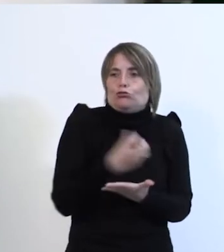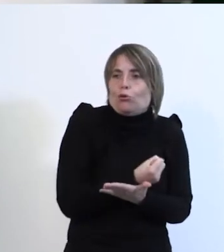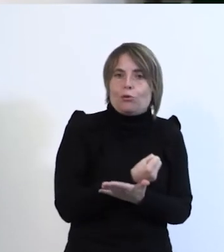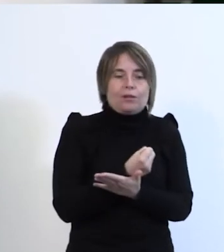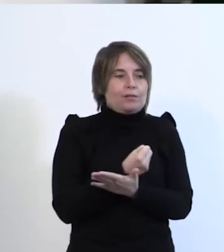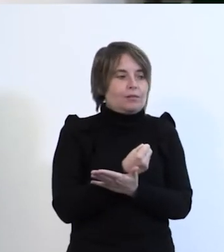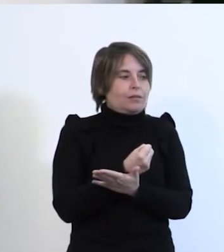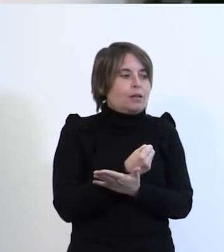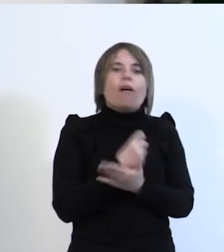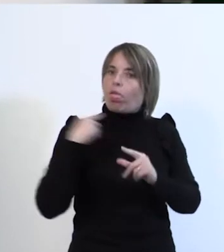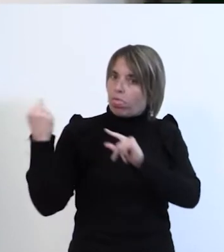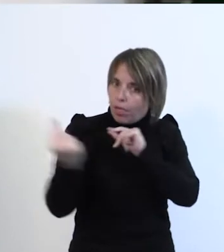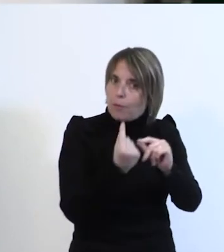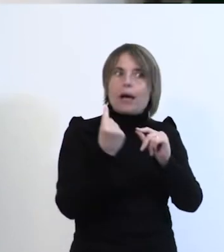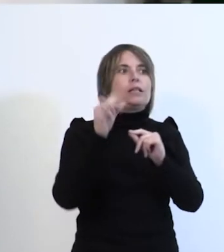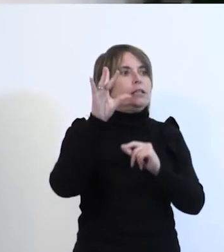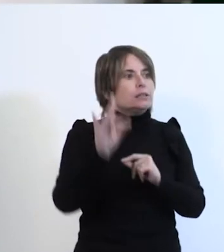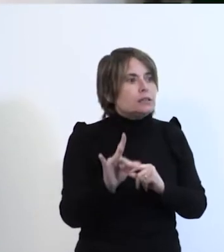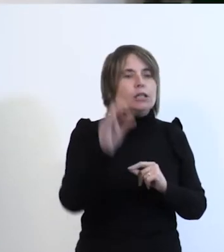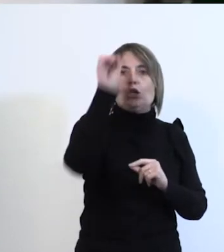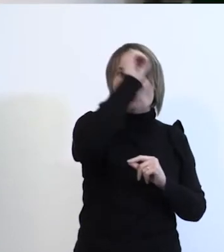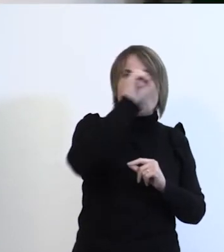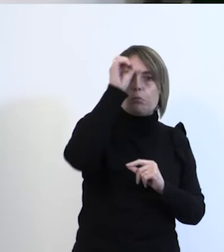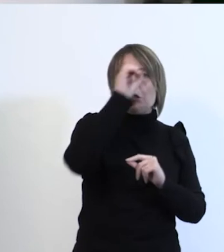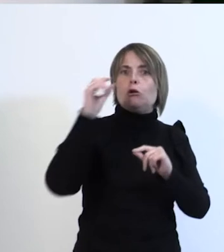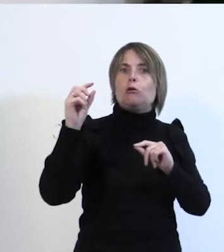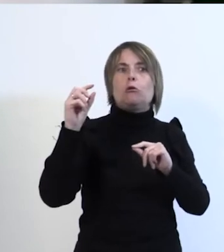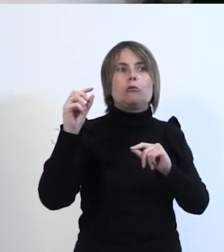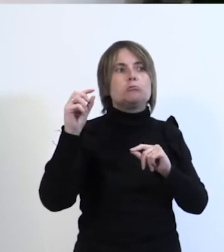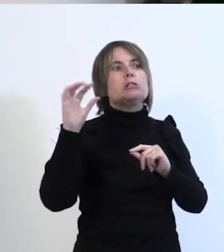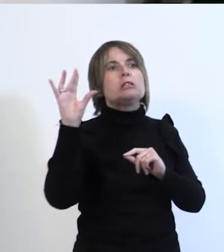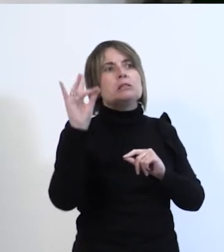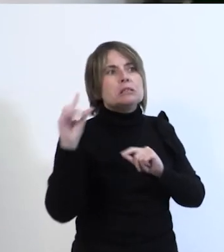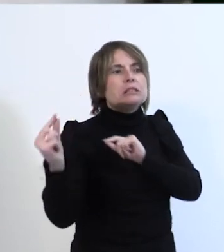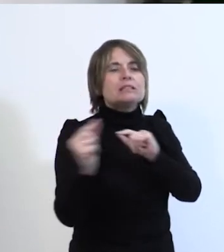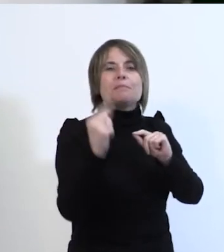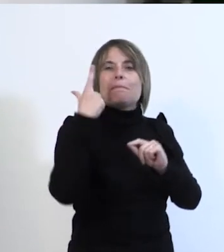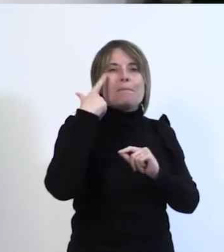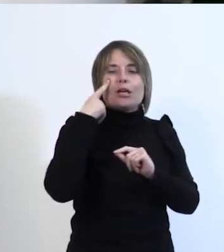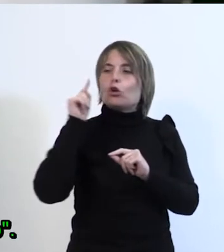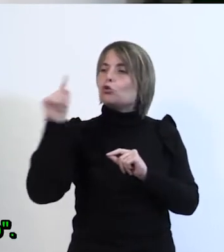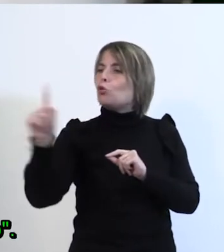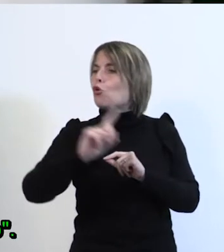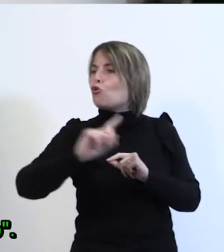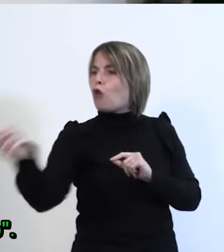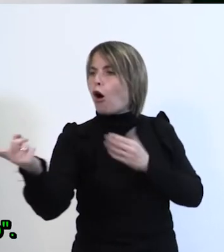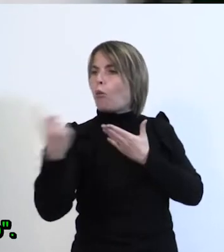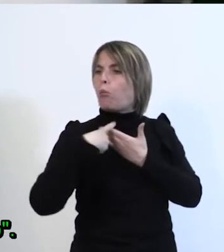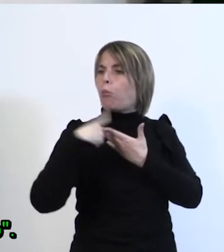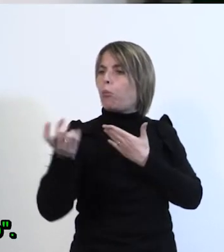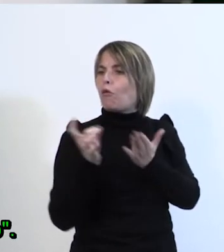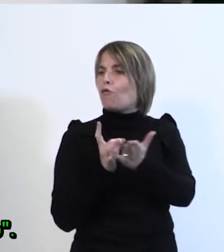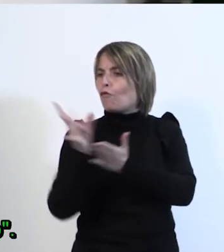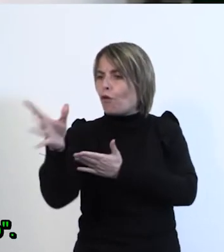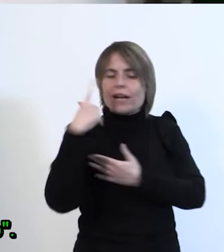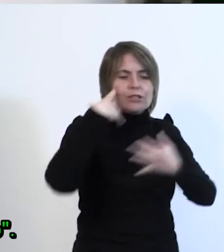no quiero decir que sin debatir y sin diferencias, al contrario, pero no podemos decir este es el feminismo